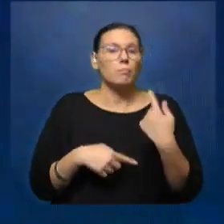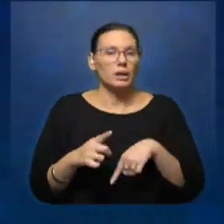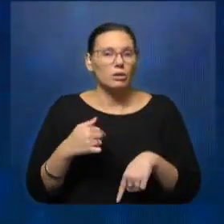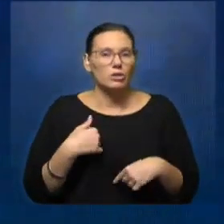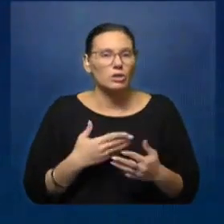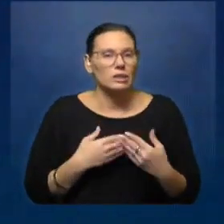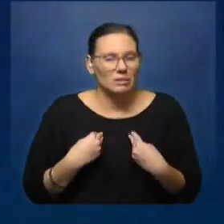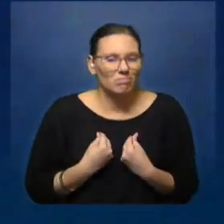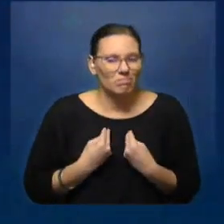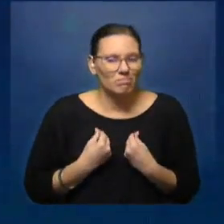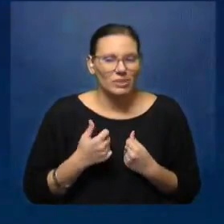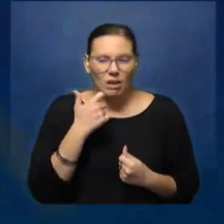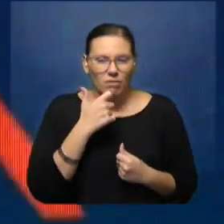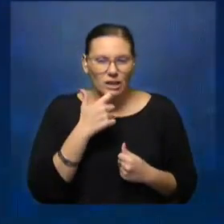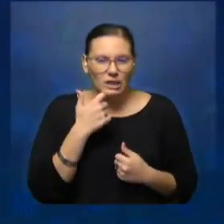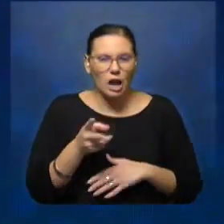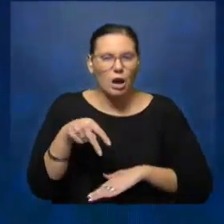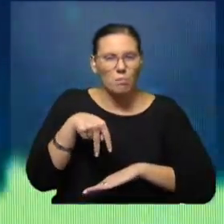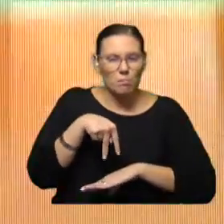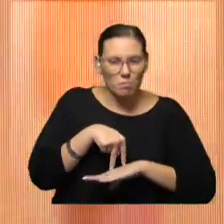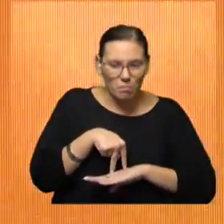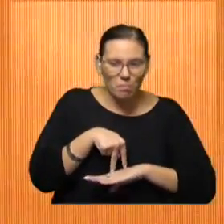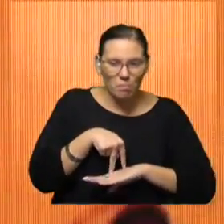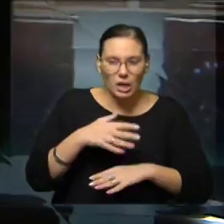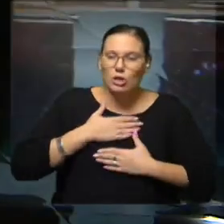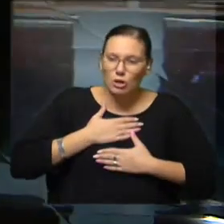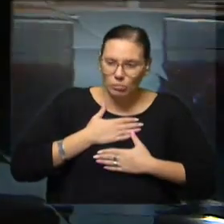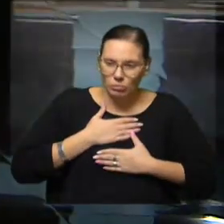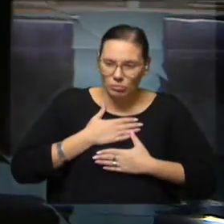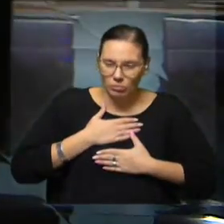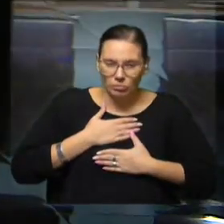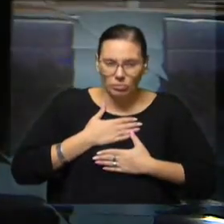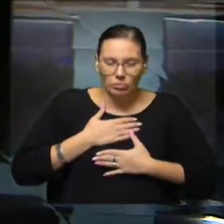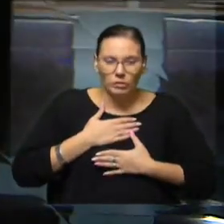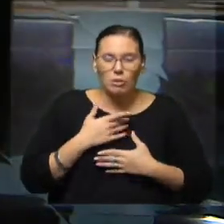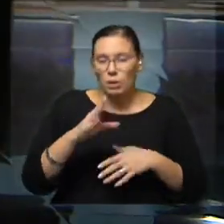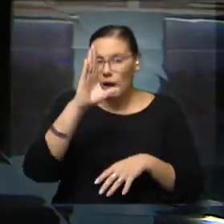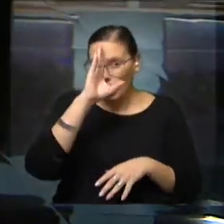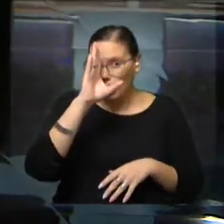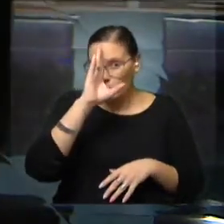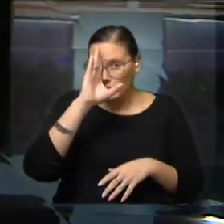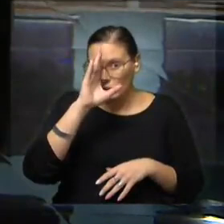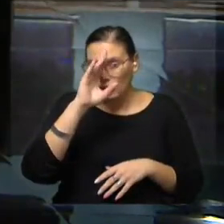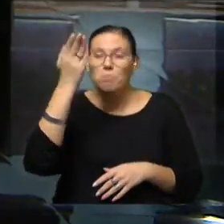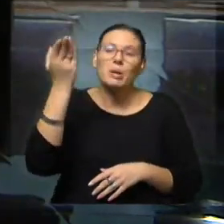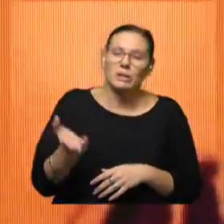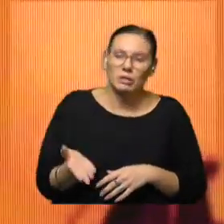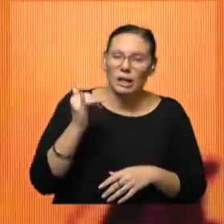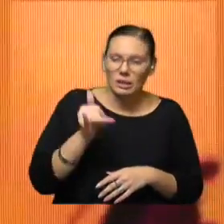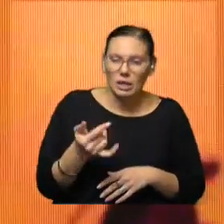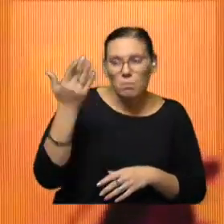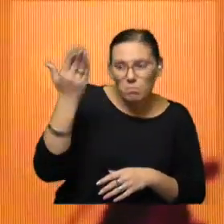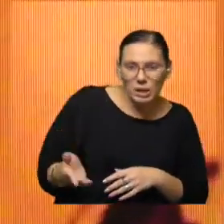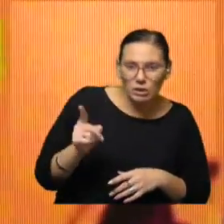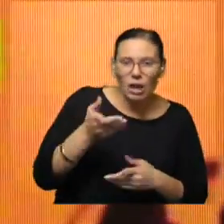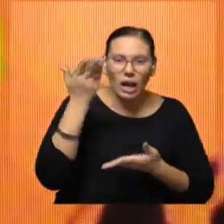que siempre sentí que me faltaba era como el pararme desde yo. Lugar, desde vos, claro, como mira. Que aprendí mucho al ser un personaje, cómo el